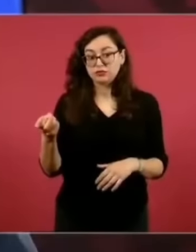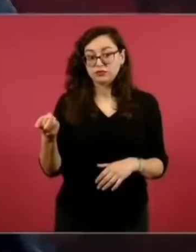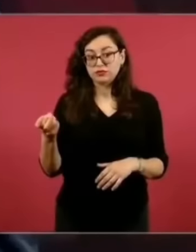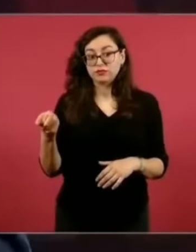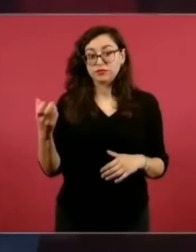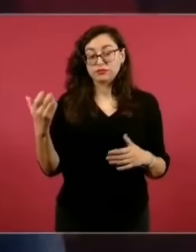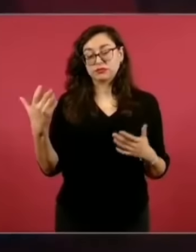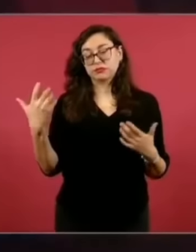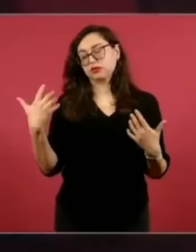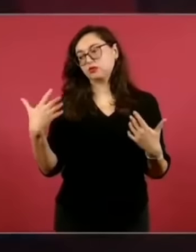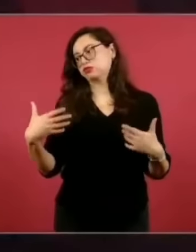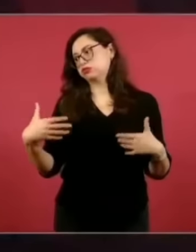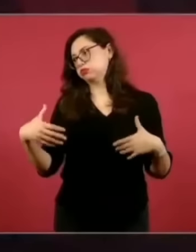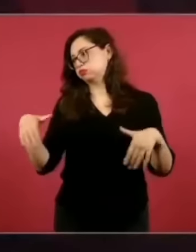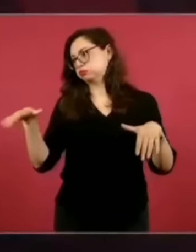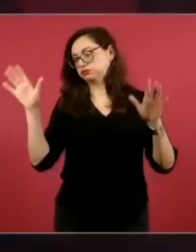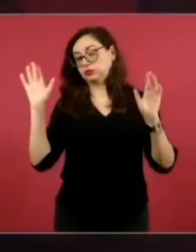nos hubiese